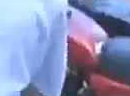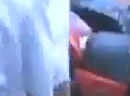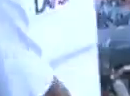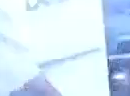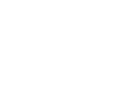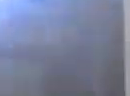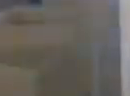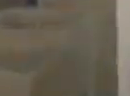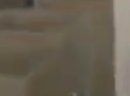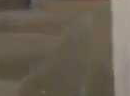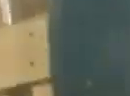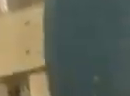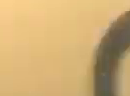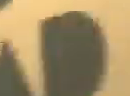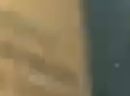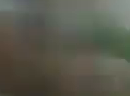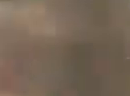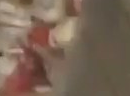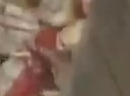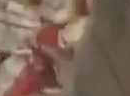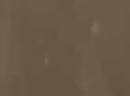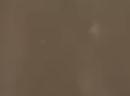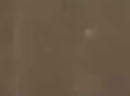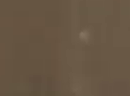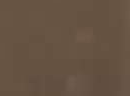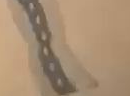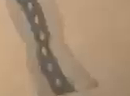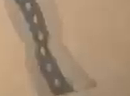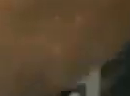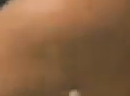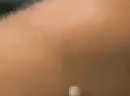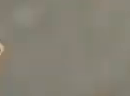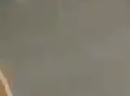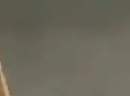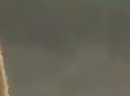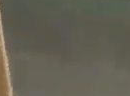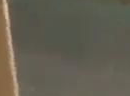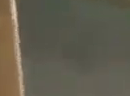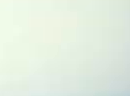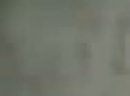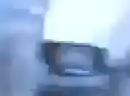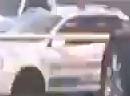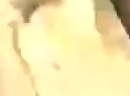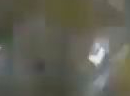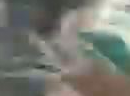Producción, CLAP. CLAP, CLAP, CLAP, CLAP, CLAP.